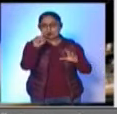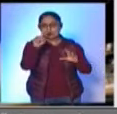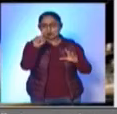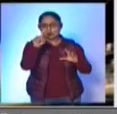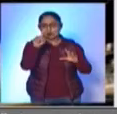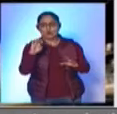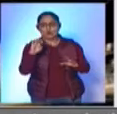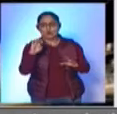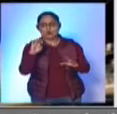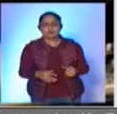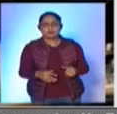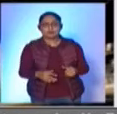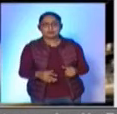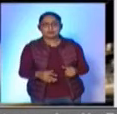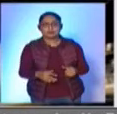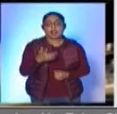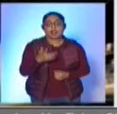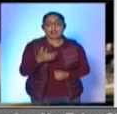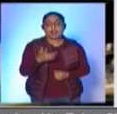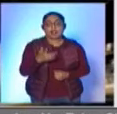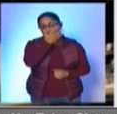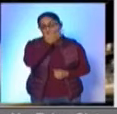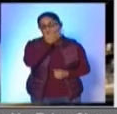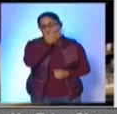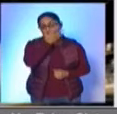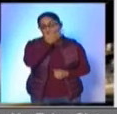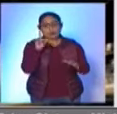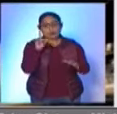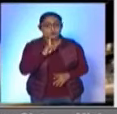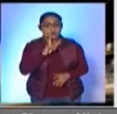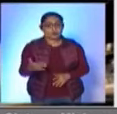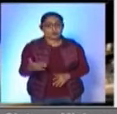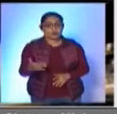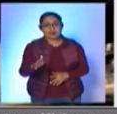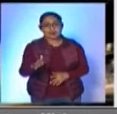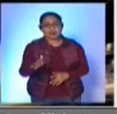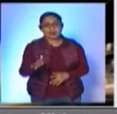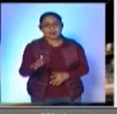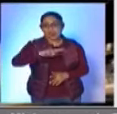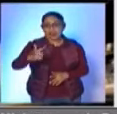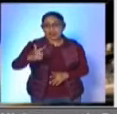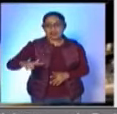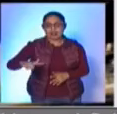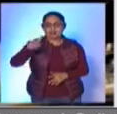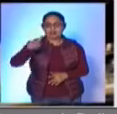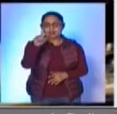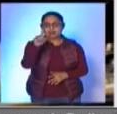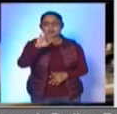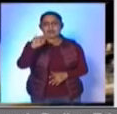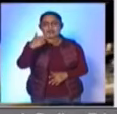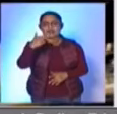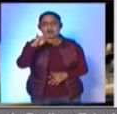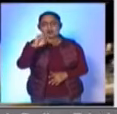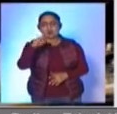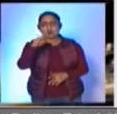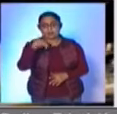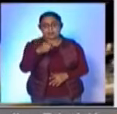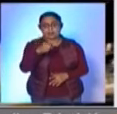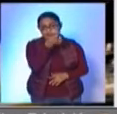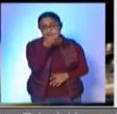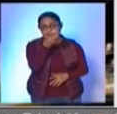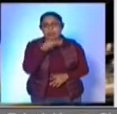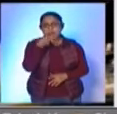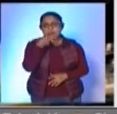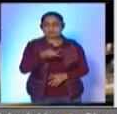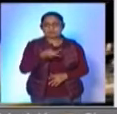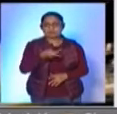Sirena, artes verbales y cosmovisión en torno al lago de Siragüén, es el tema que encierra este texto que será presentado